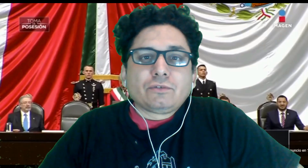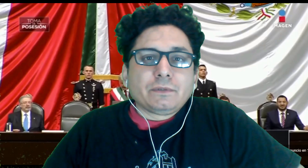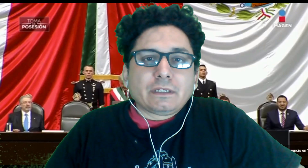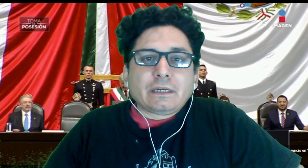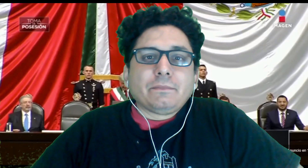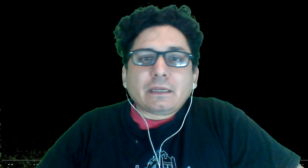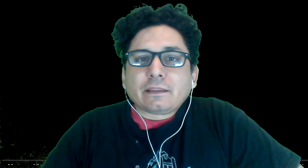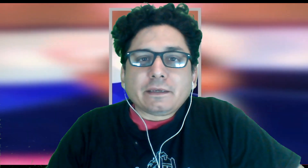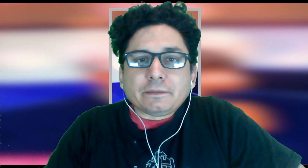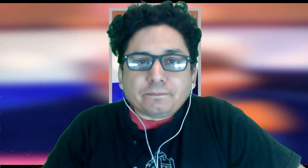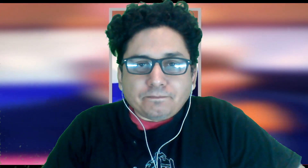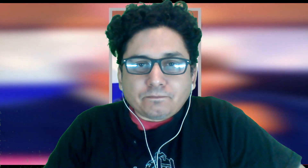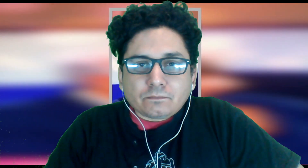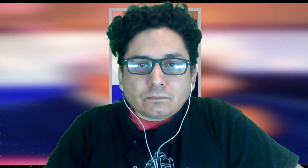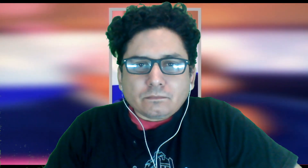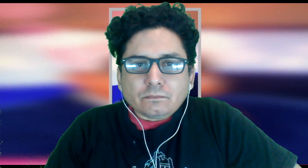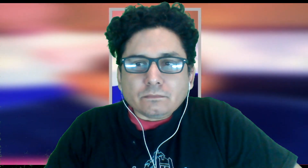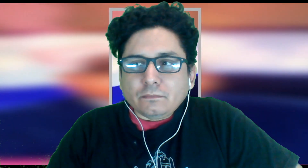Pues me tuve que cambiar